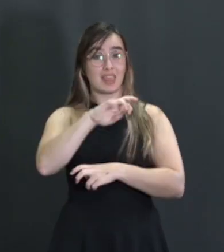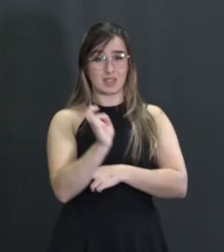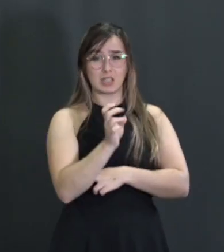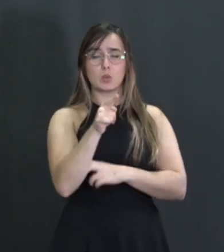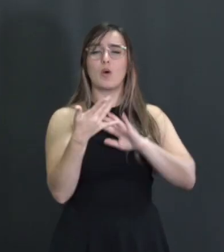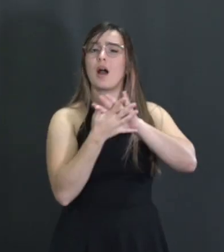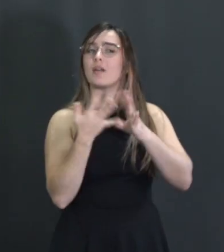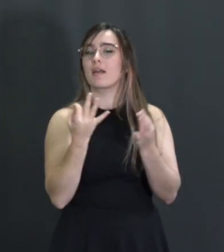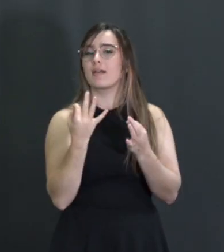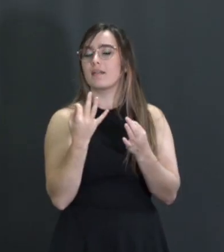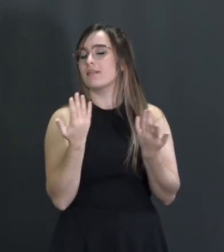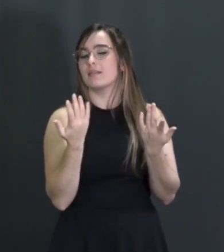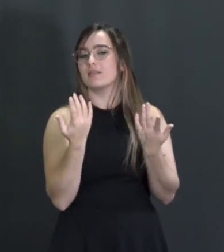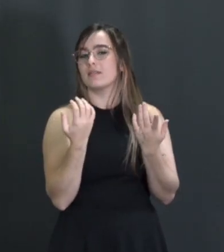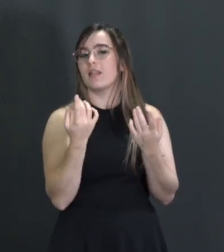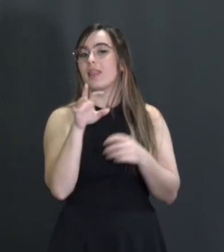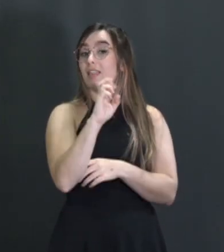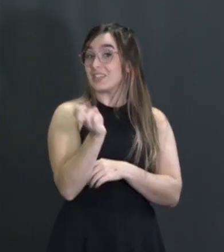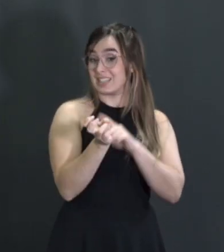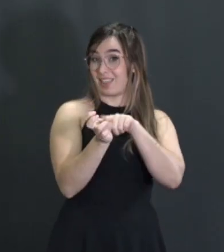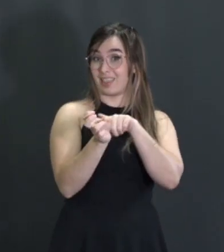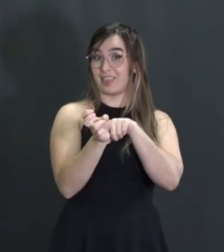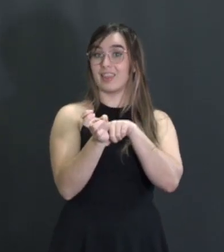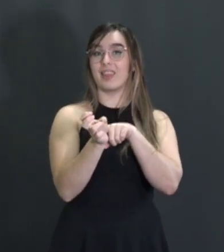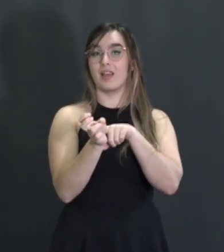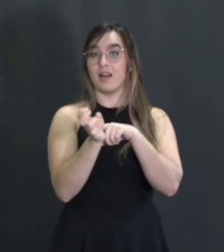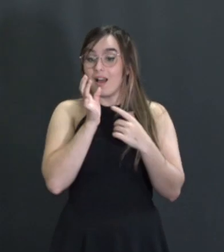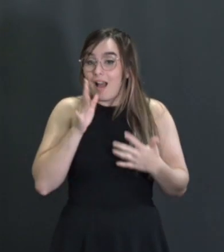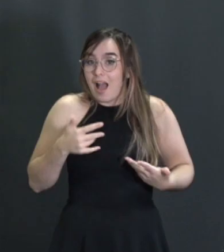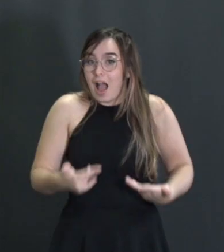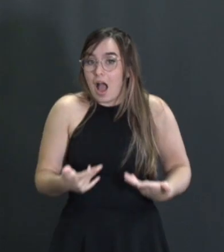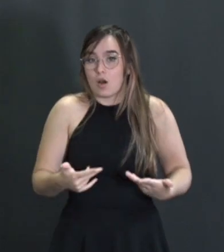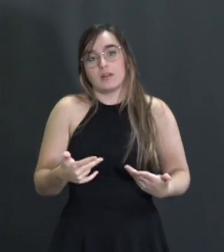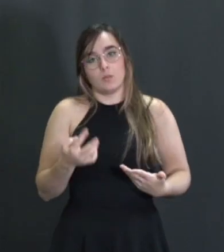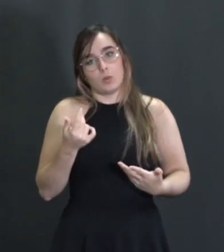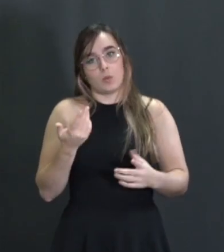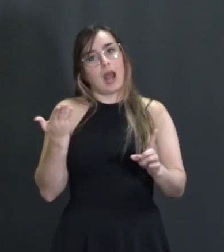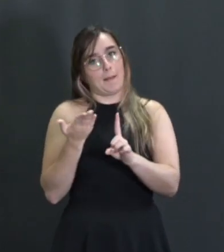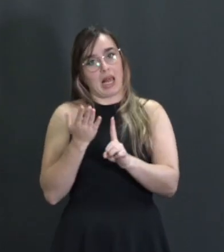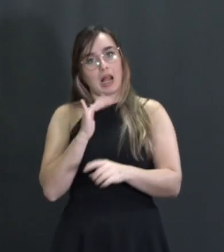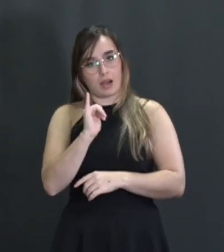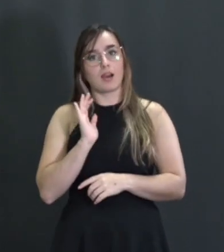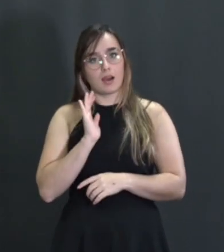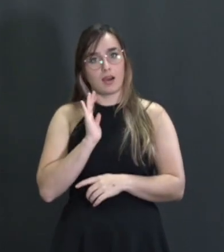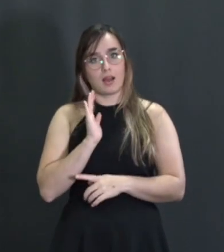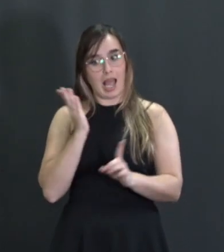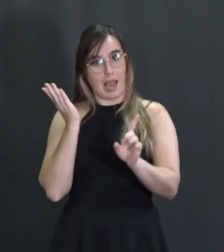referencia Santiago, la diversidad ahora mismo está amenazada. Está